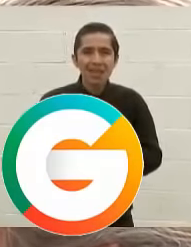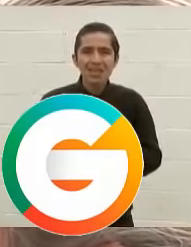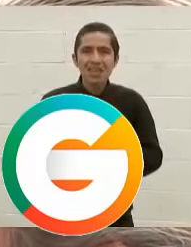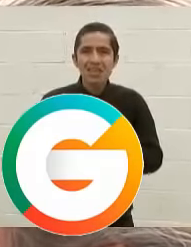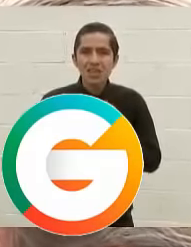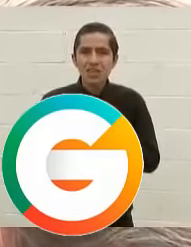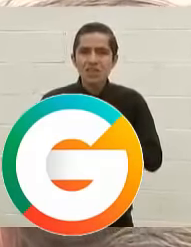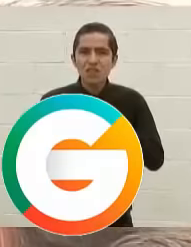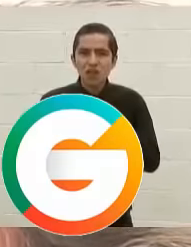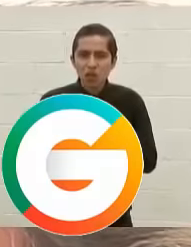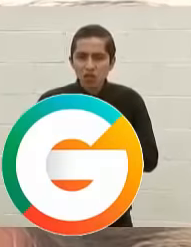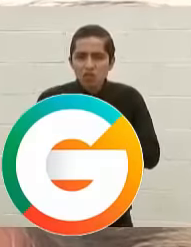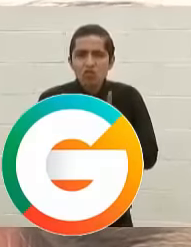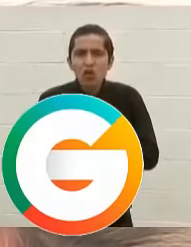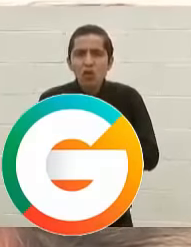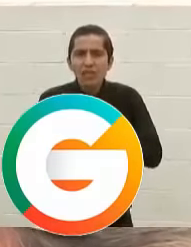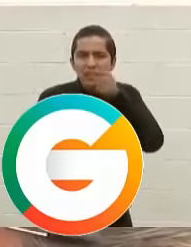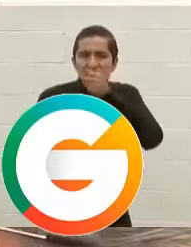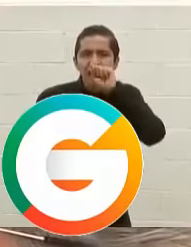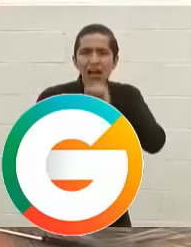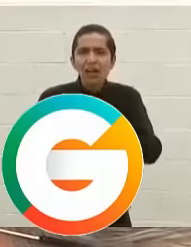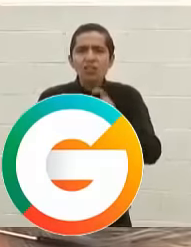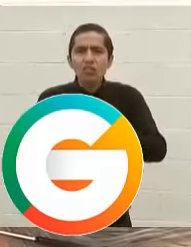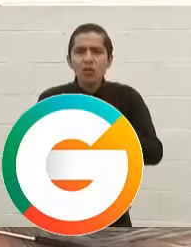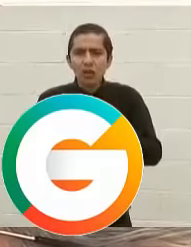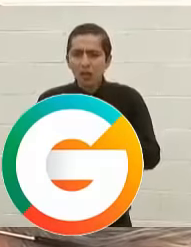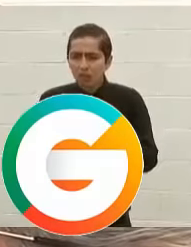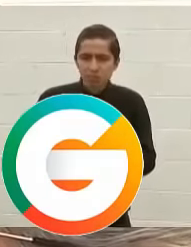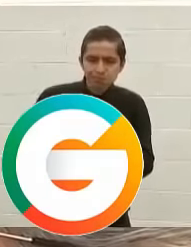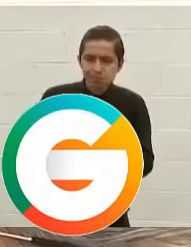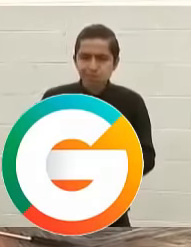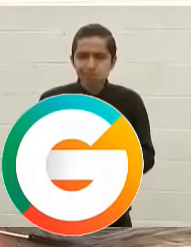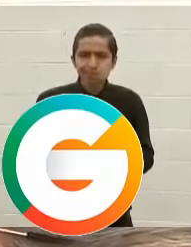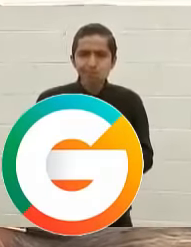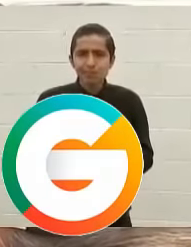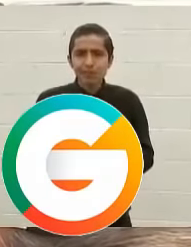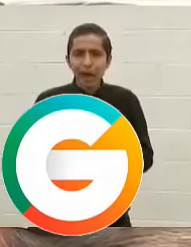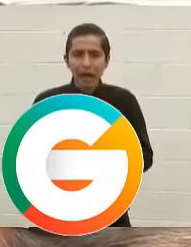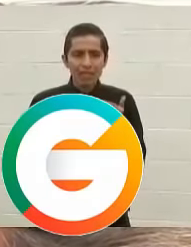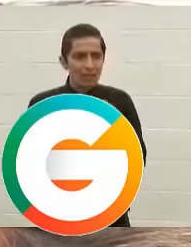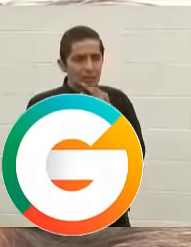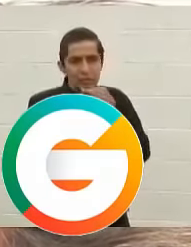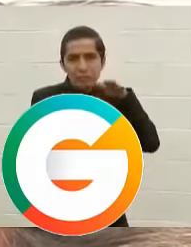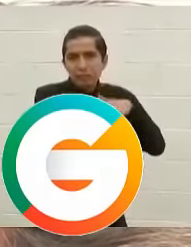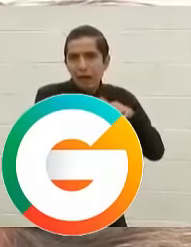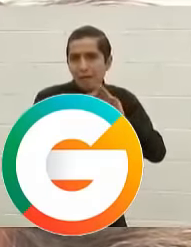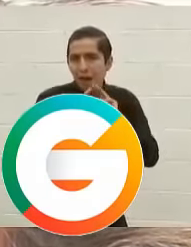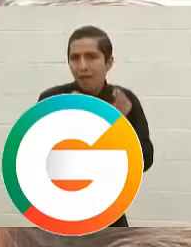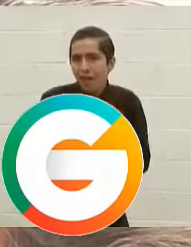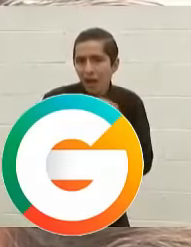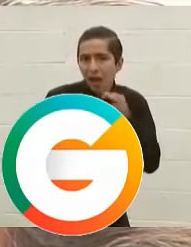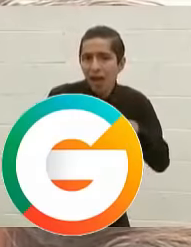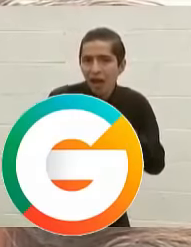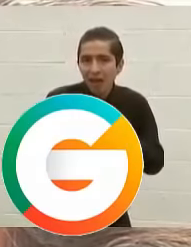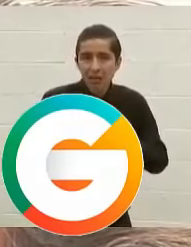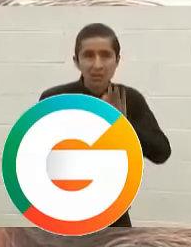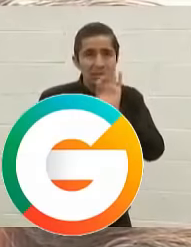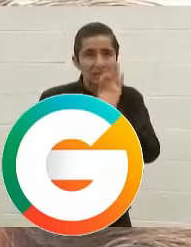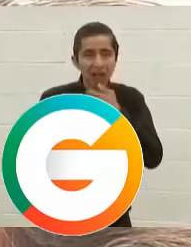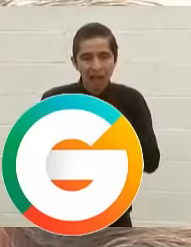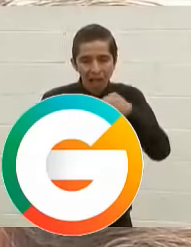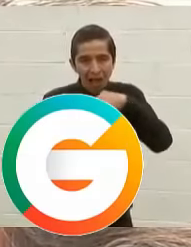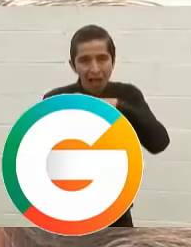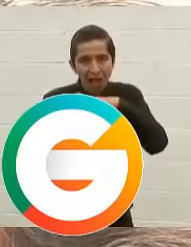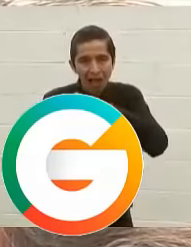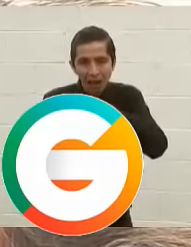información sobre la ruta y el domicilio del secretario de Seguridad Pública capitalina. Si podría estar infiltrado el cártel de